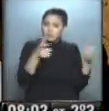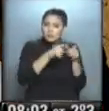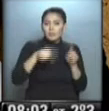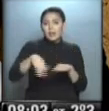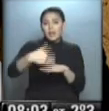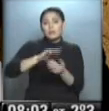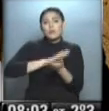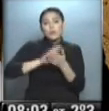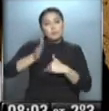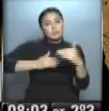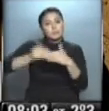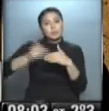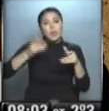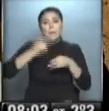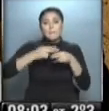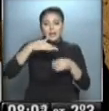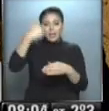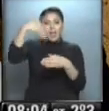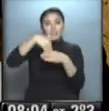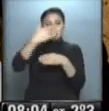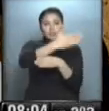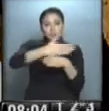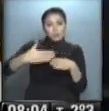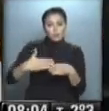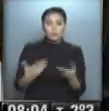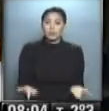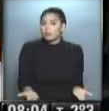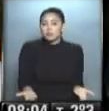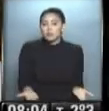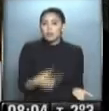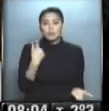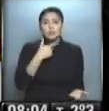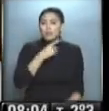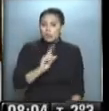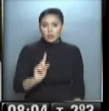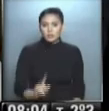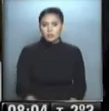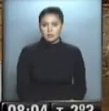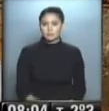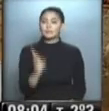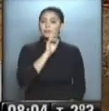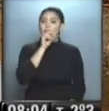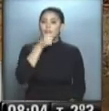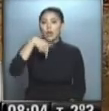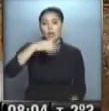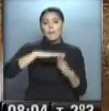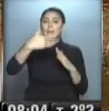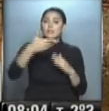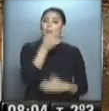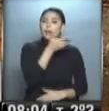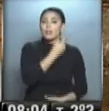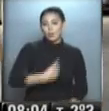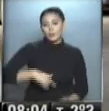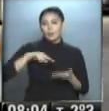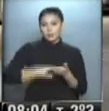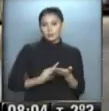calle nueva adentro del parque, y bueno, nada, nos estamos negando justamente a eso. Los vecinos reclamaron a las